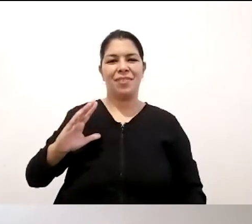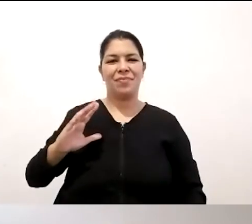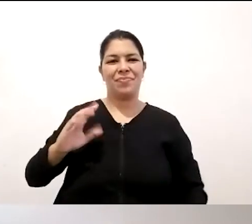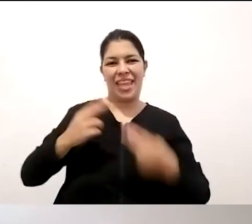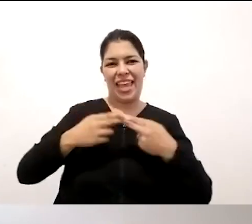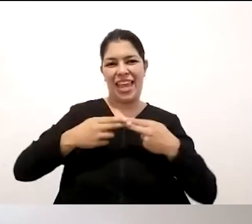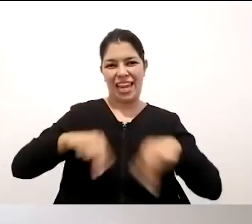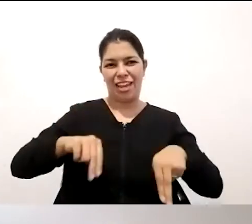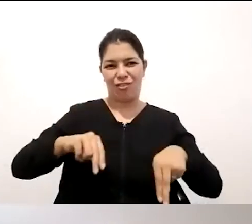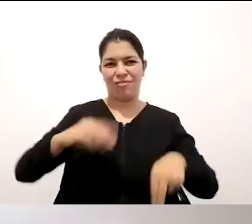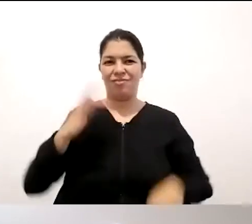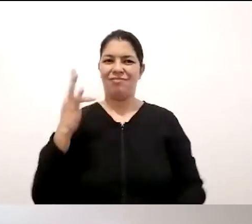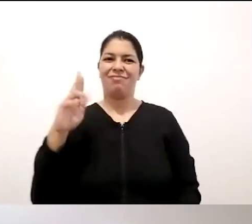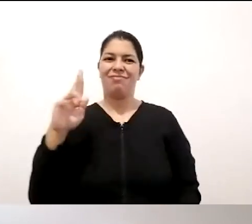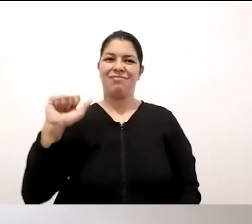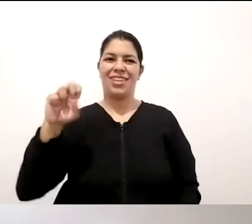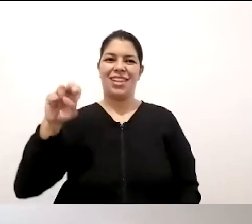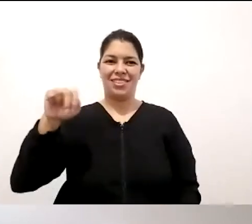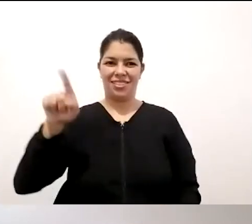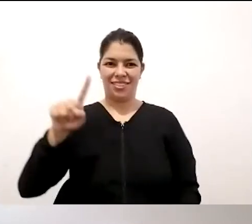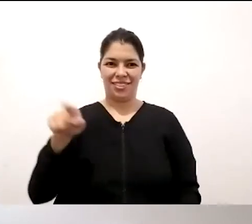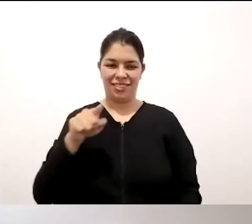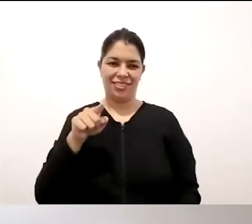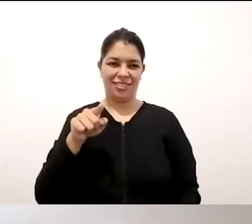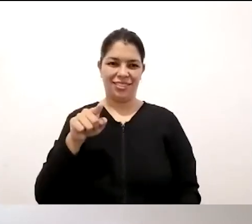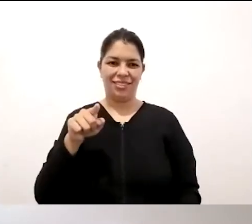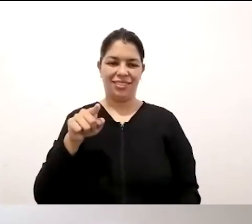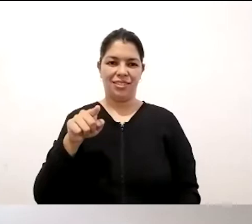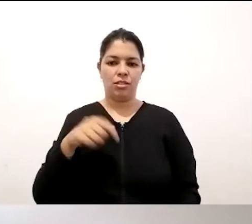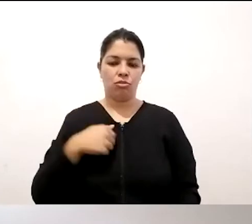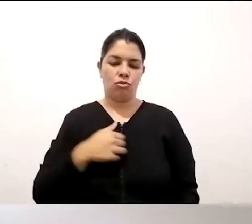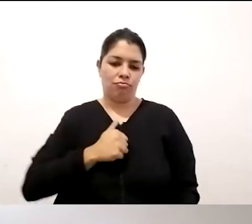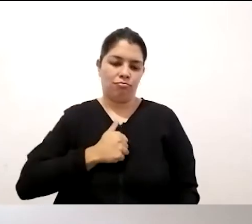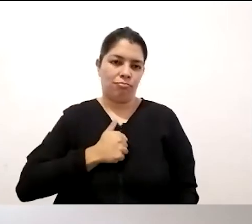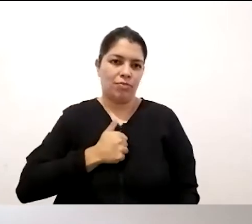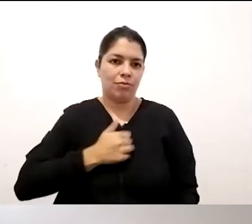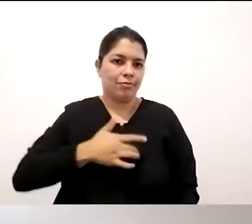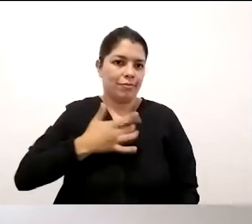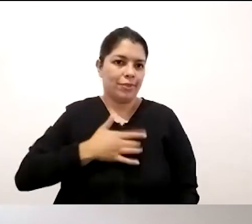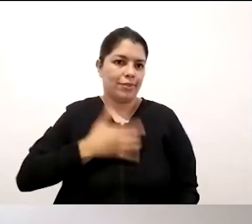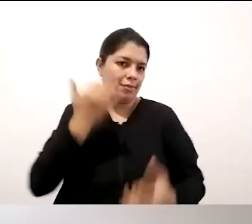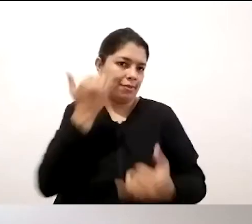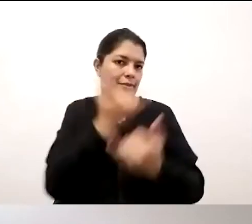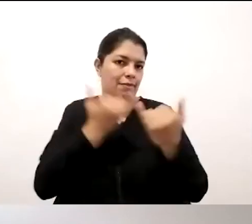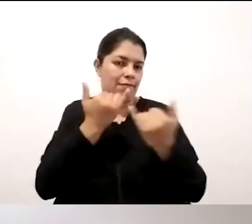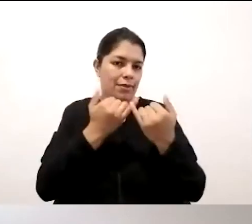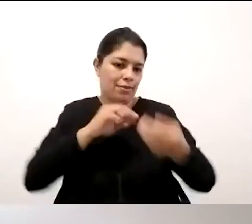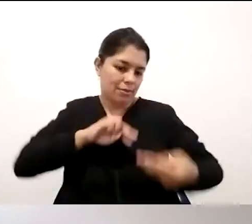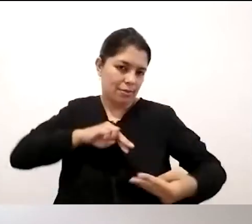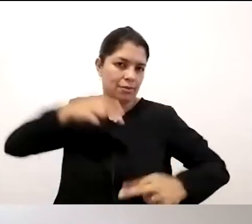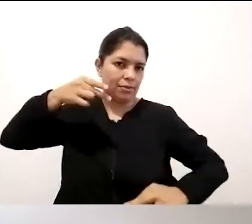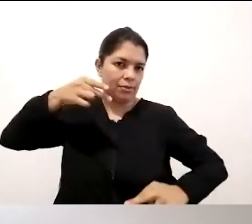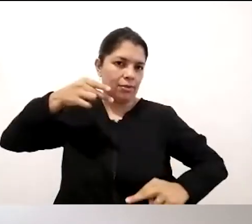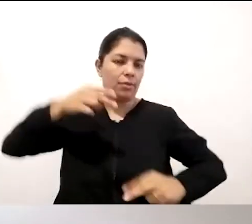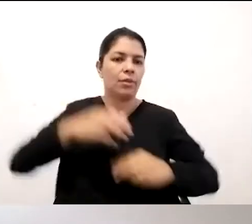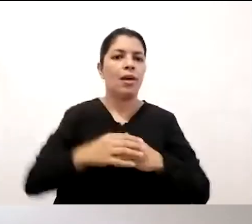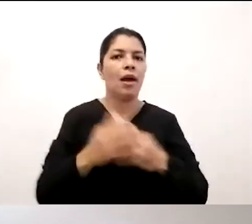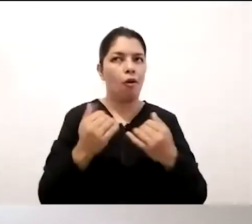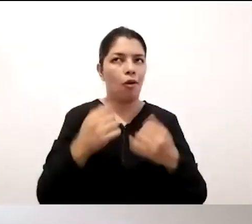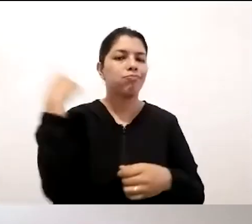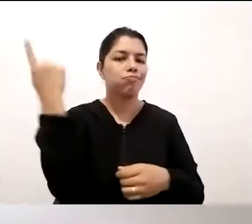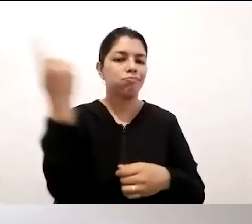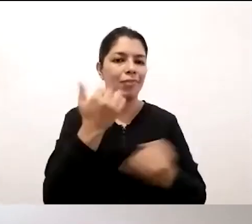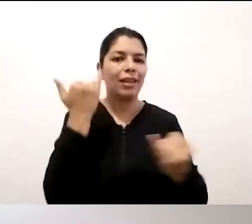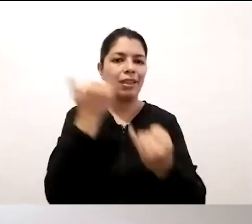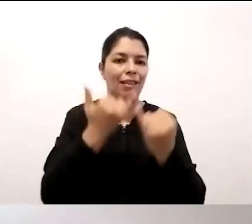sexo femenino y se identifican como hombres, que es lo que actualmente se conoce como identidades de género no hegemónicas,